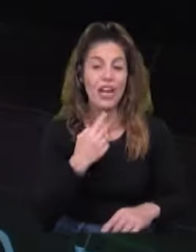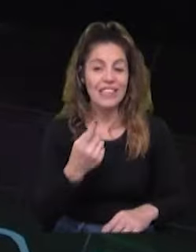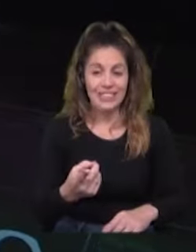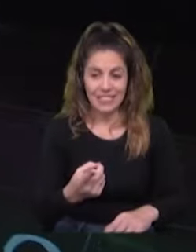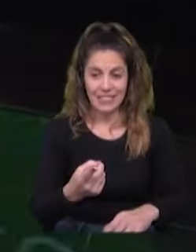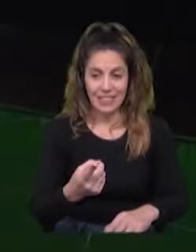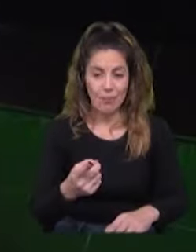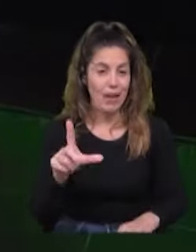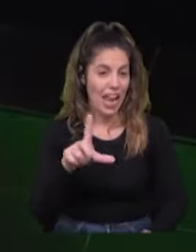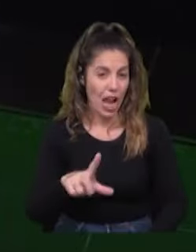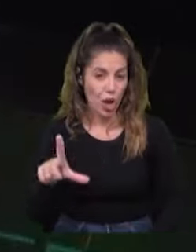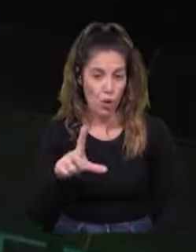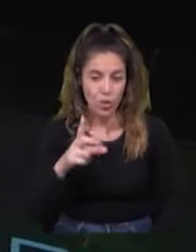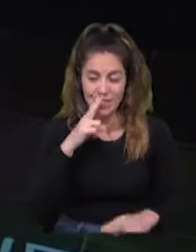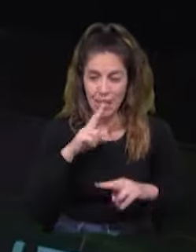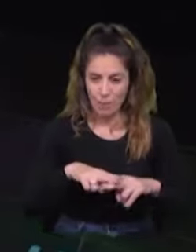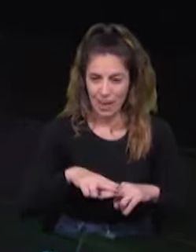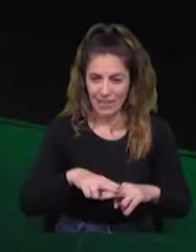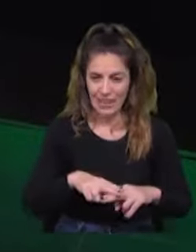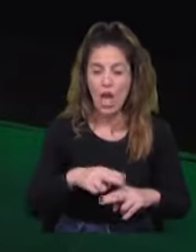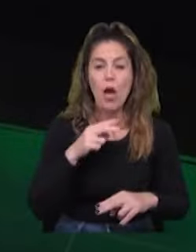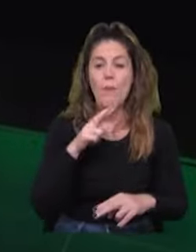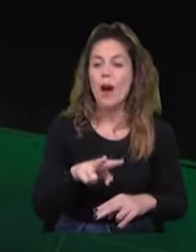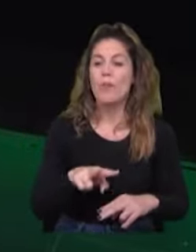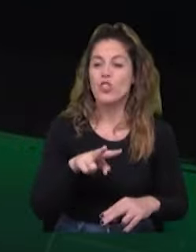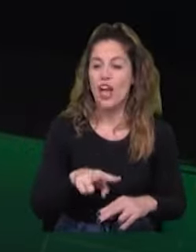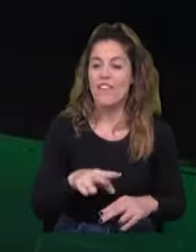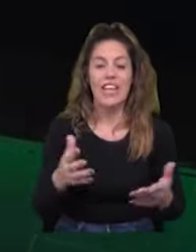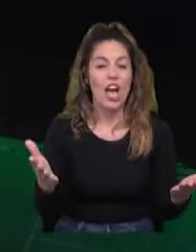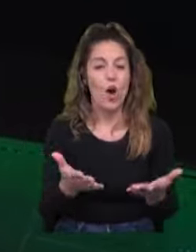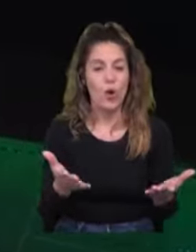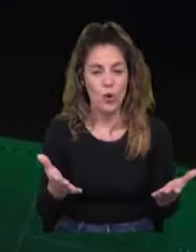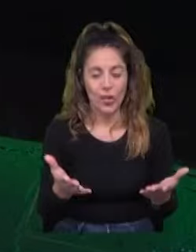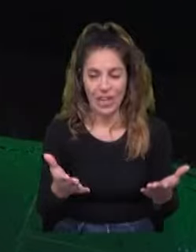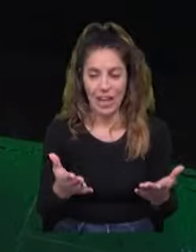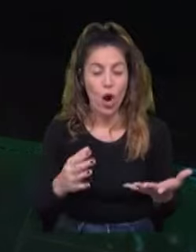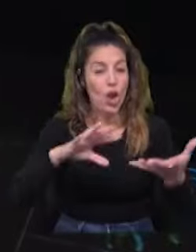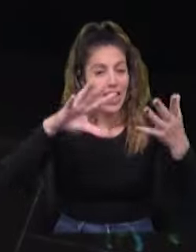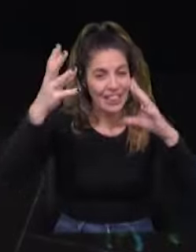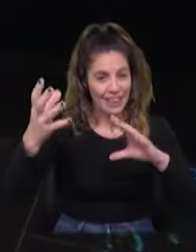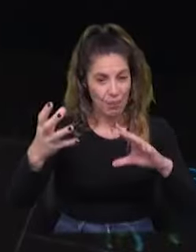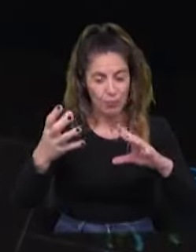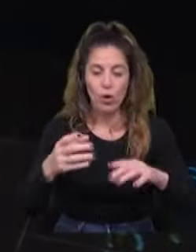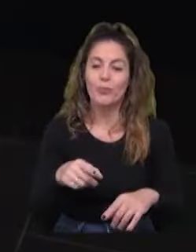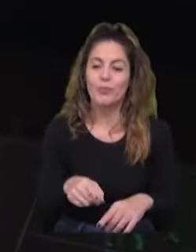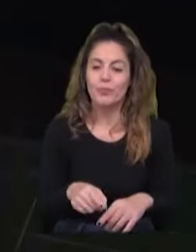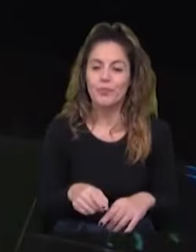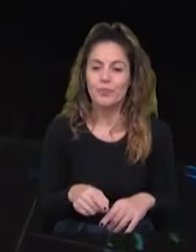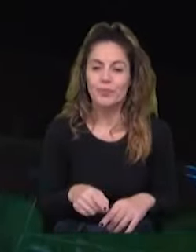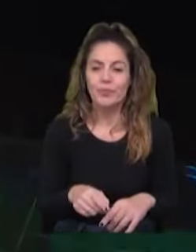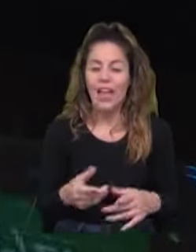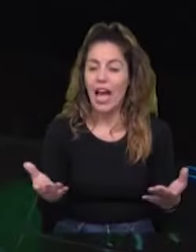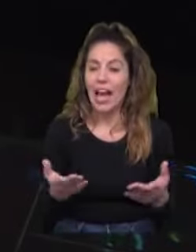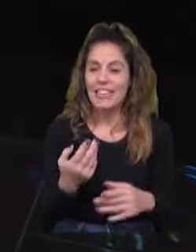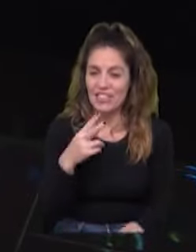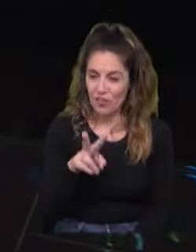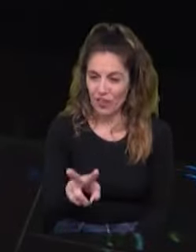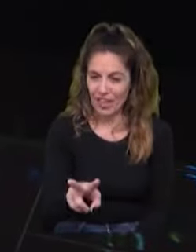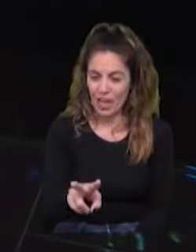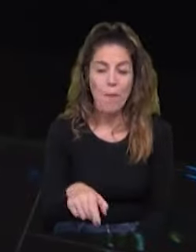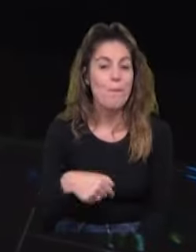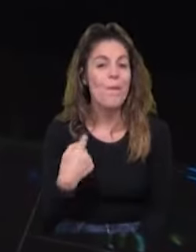para este lunes Este martes vamos a ver qué acontece con el tiempo en esta jornada que va a venir en este momento ahí aparece y